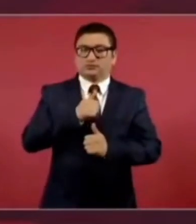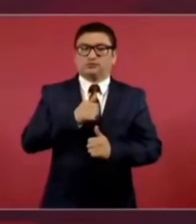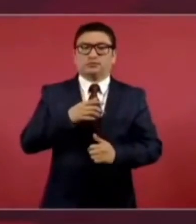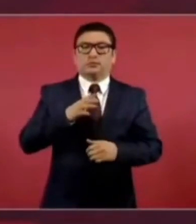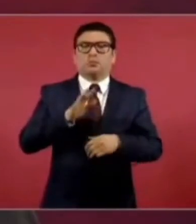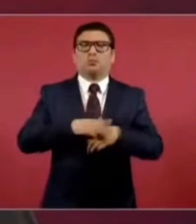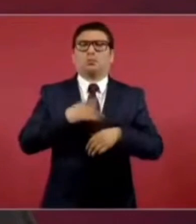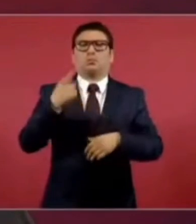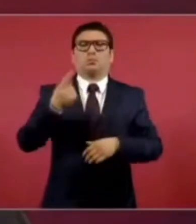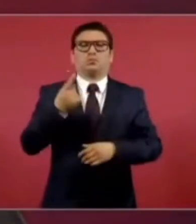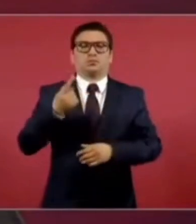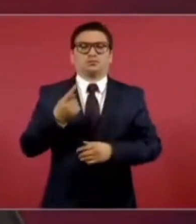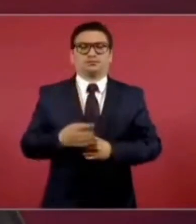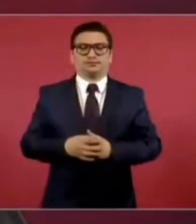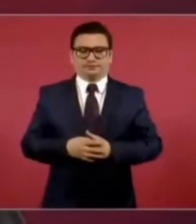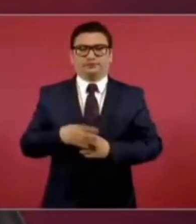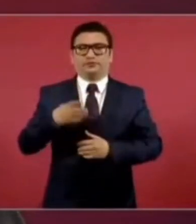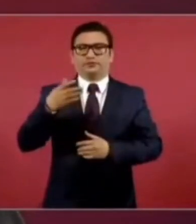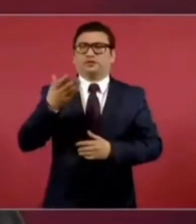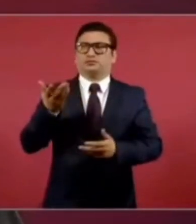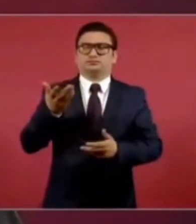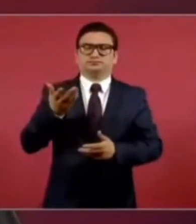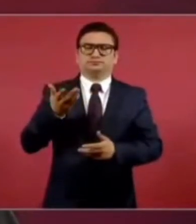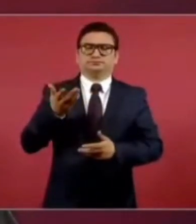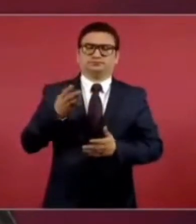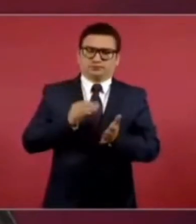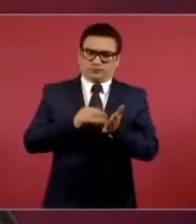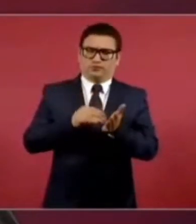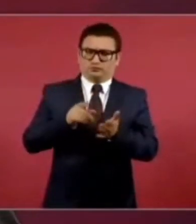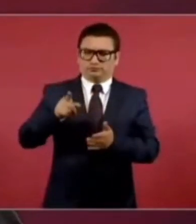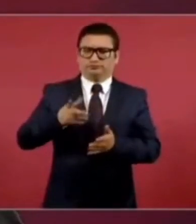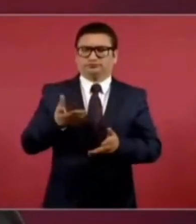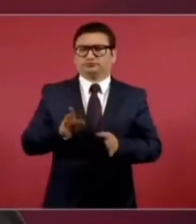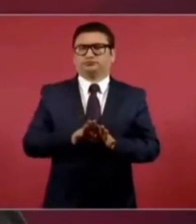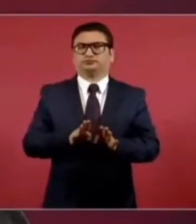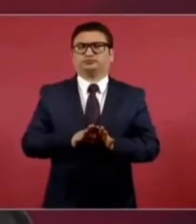porque también, aún siendo